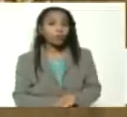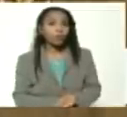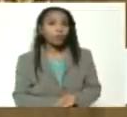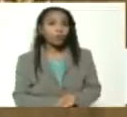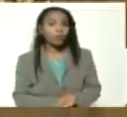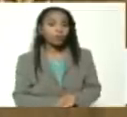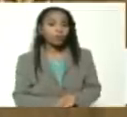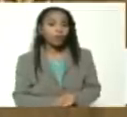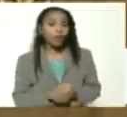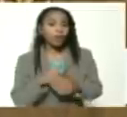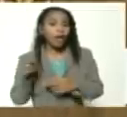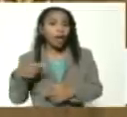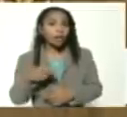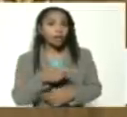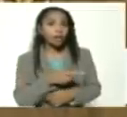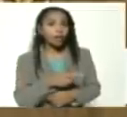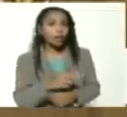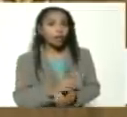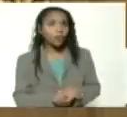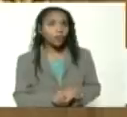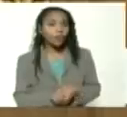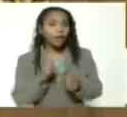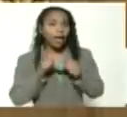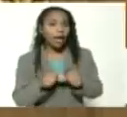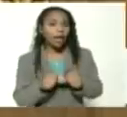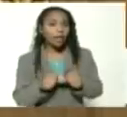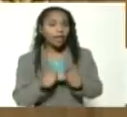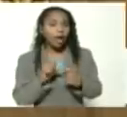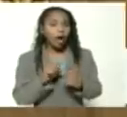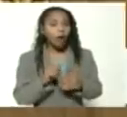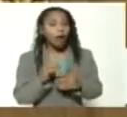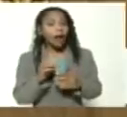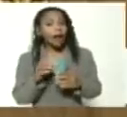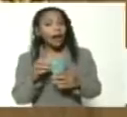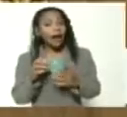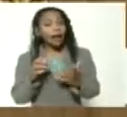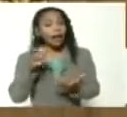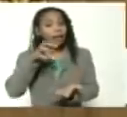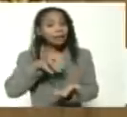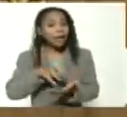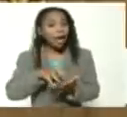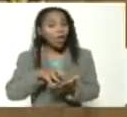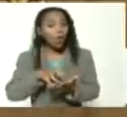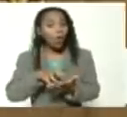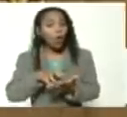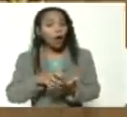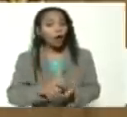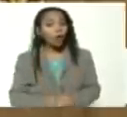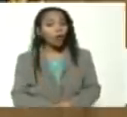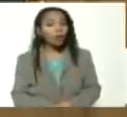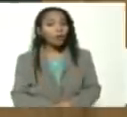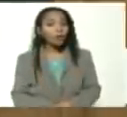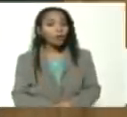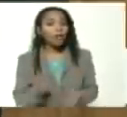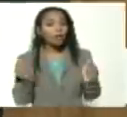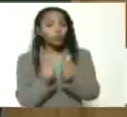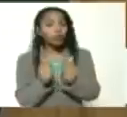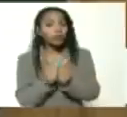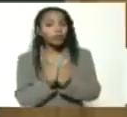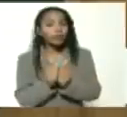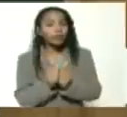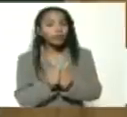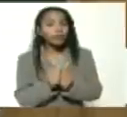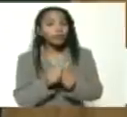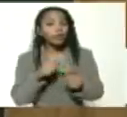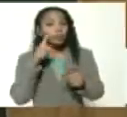del Orinoco, que queda en el oriente del país, en el estado de Anzoátegui, y secuencialmente fueron apareciendo otras,